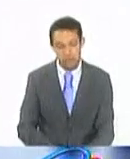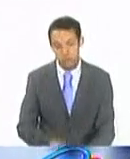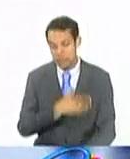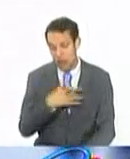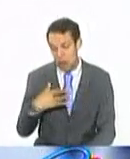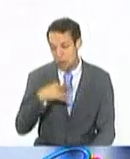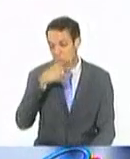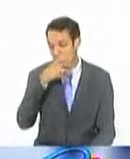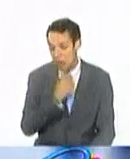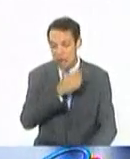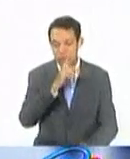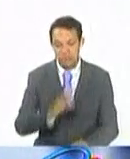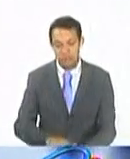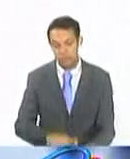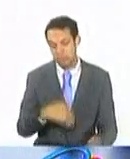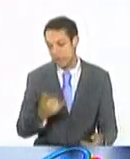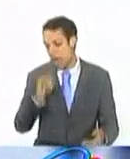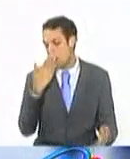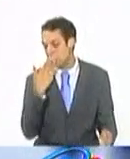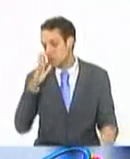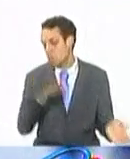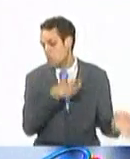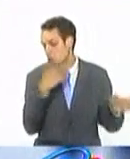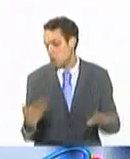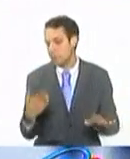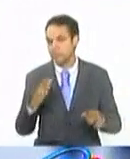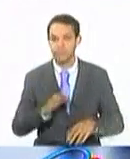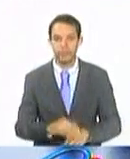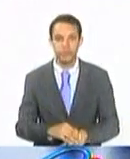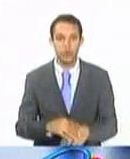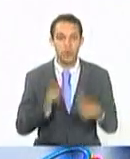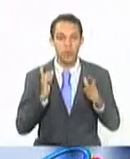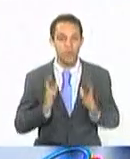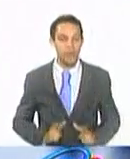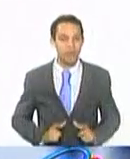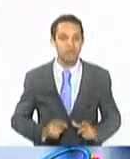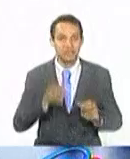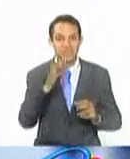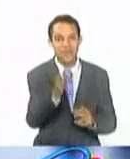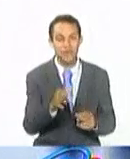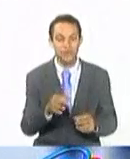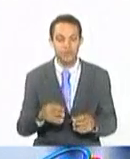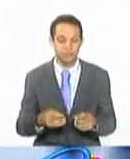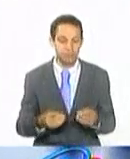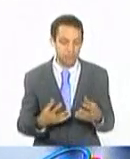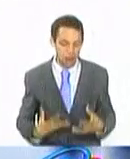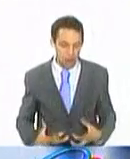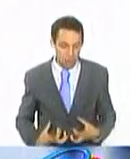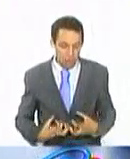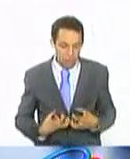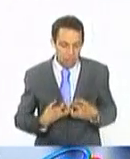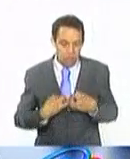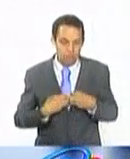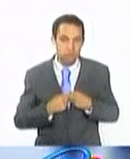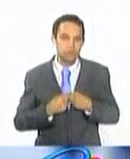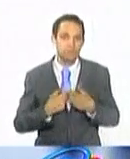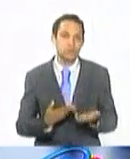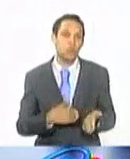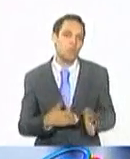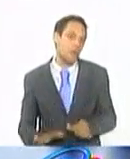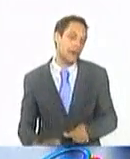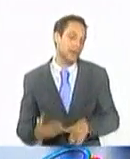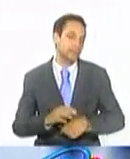y tal cosa pues las células obedecen a eso definitivamente porque nosotros las células obedecen al mandato que nosotros les